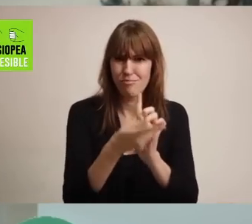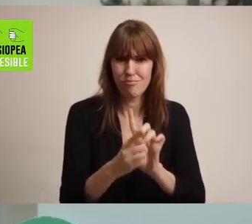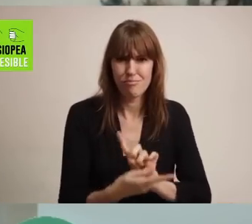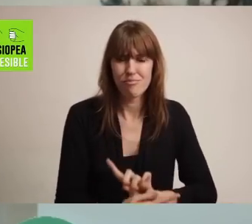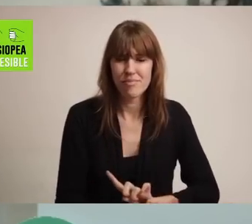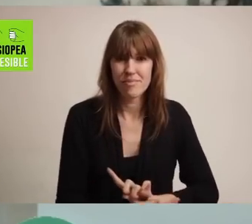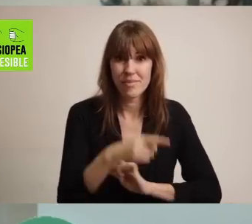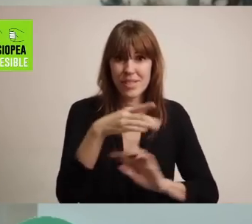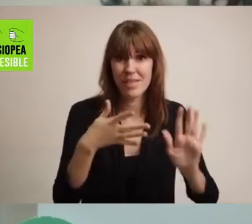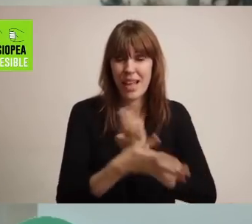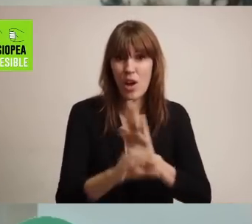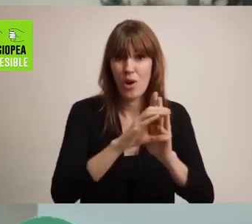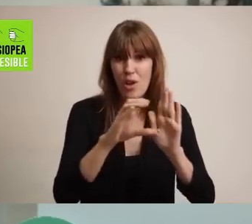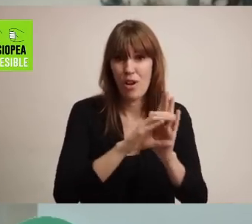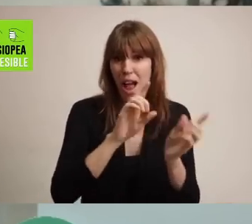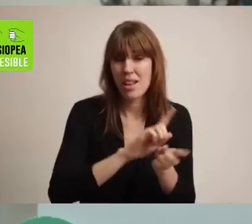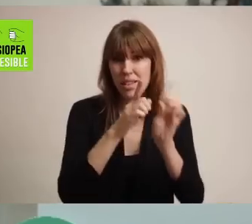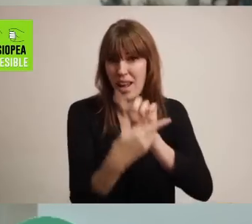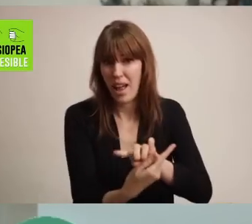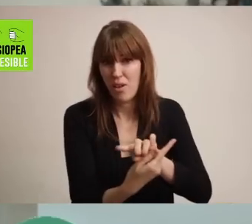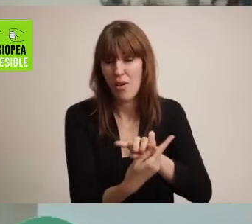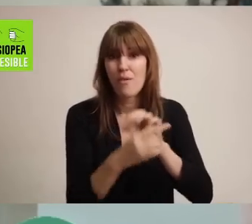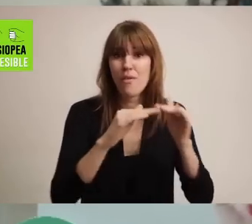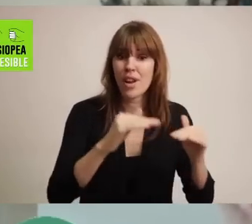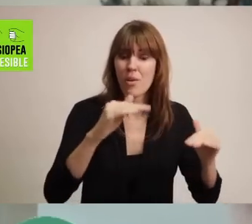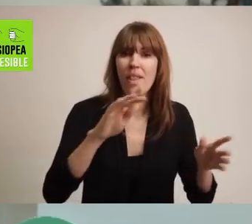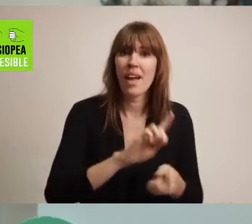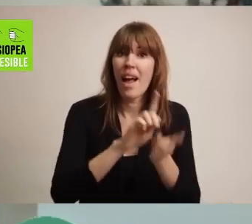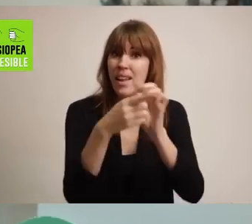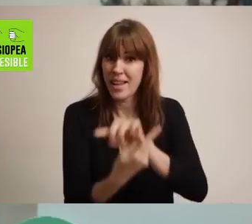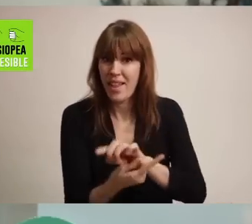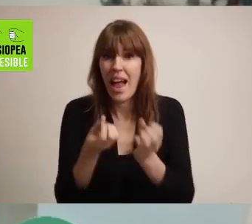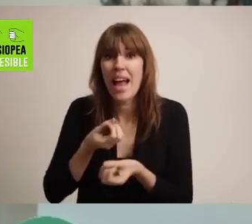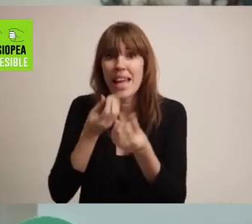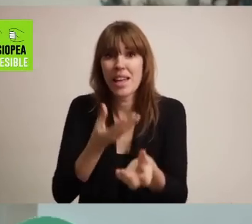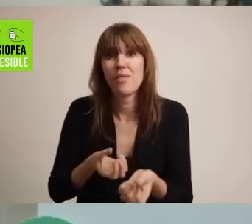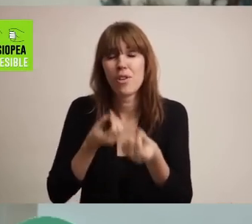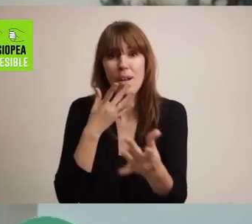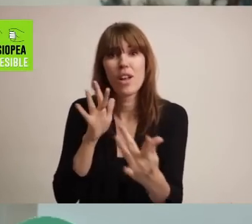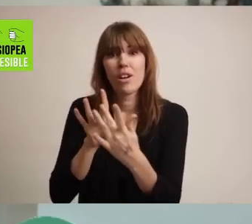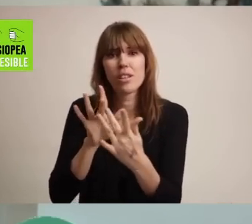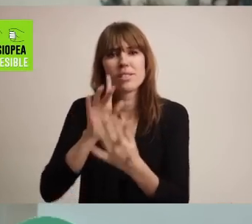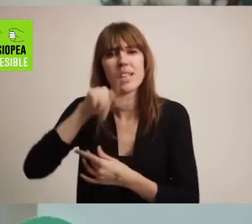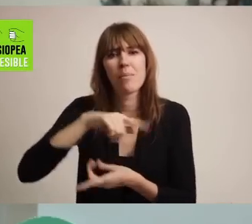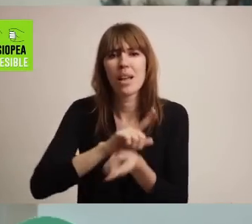código está alterado, la frecuencia está alterada, la información y la conexión está